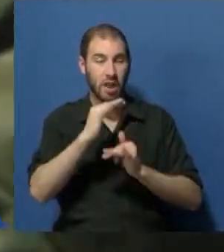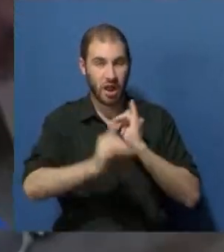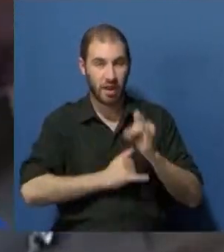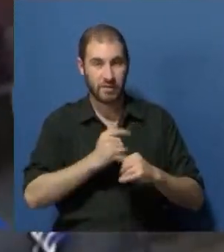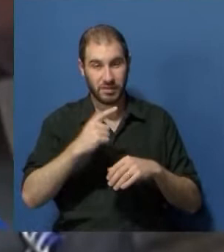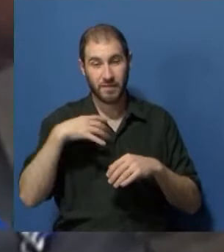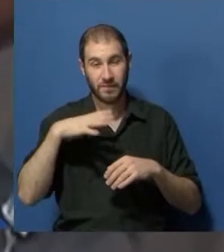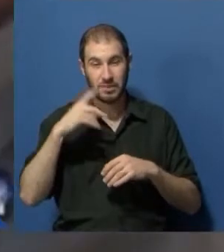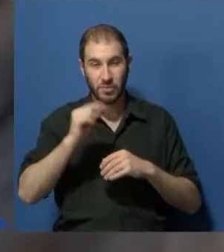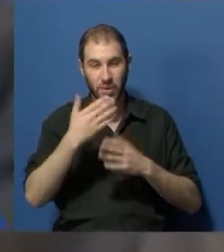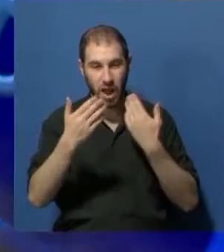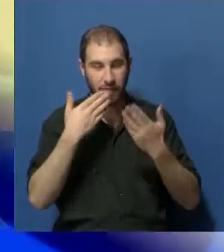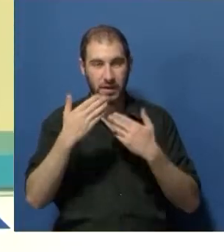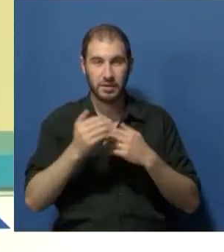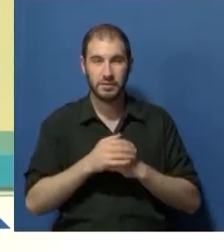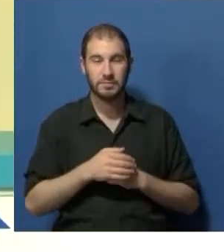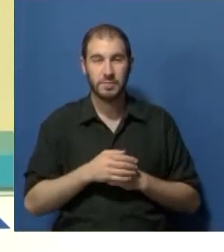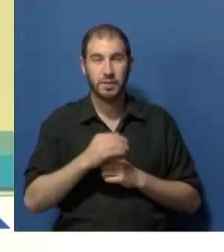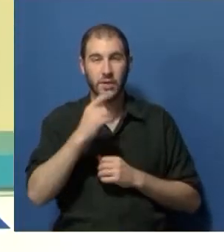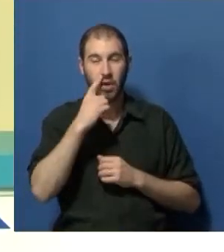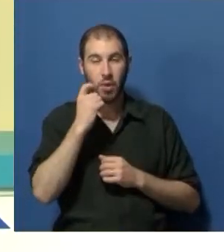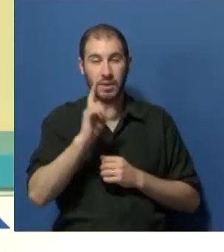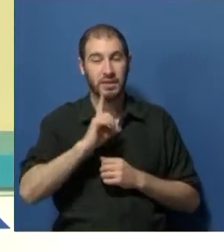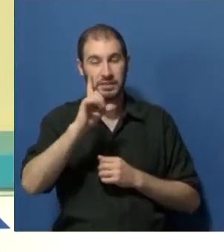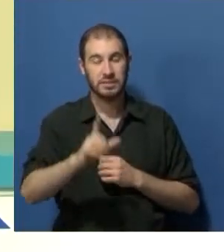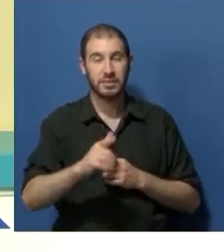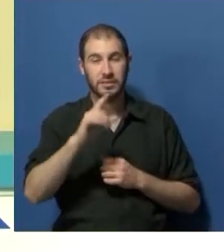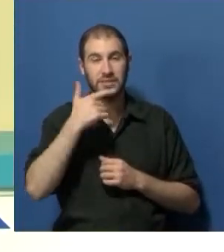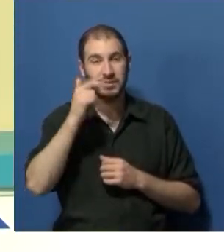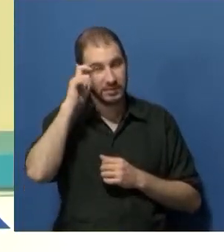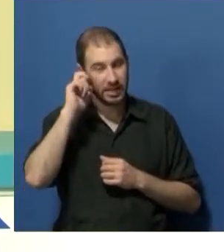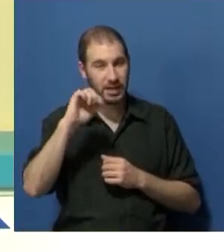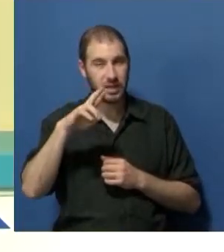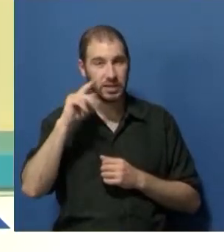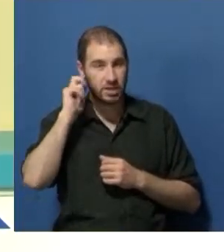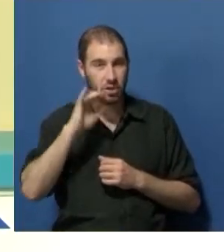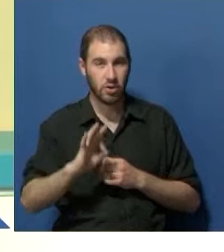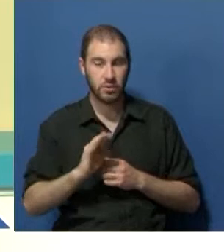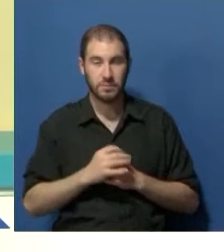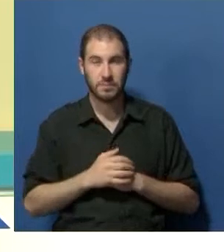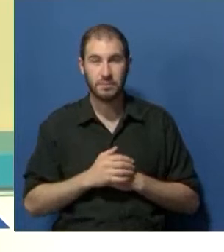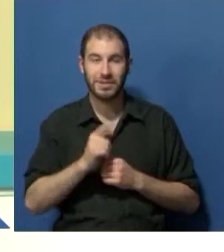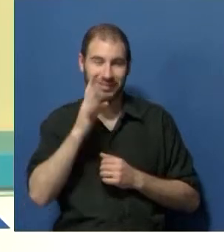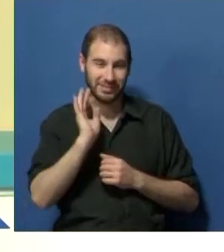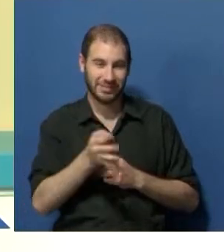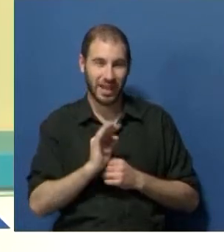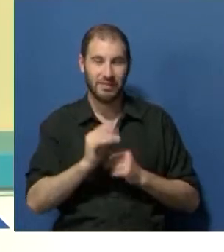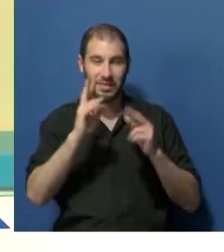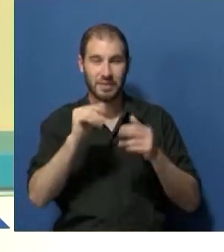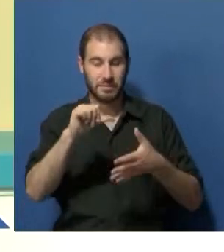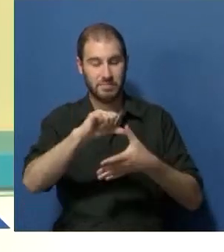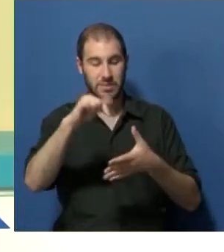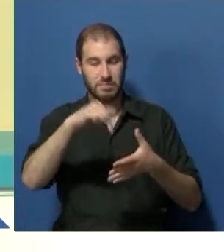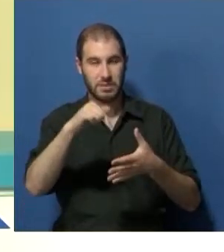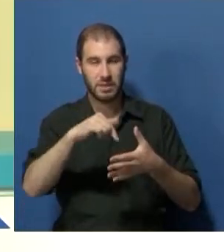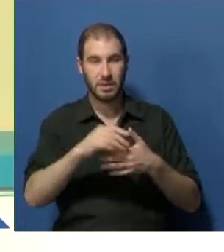de unos instantes nomás con el licenciado Sergio Astorga, que es especialista en asuntos latinoamericanos